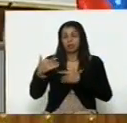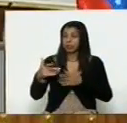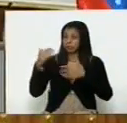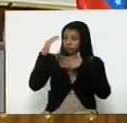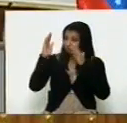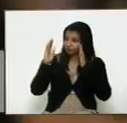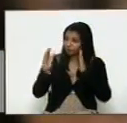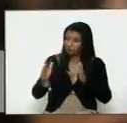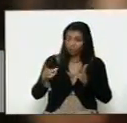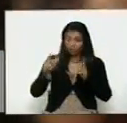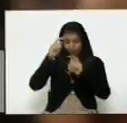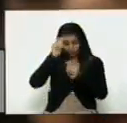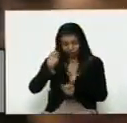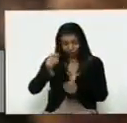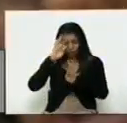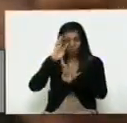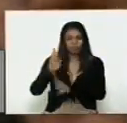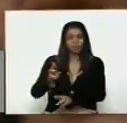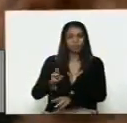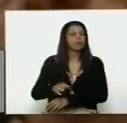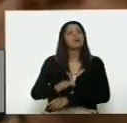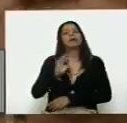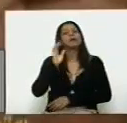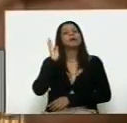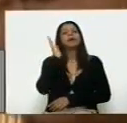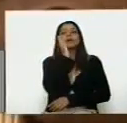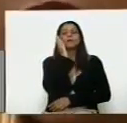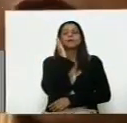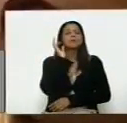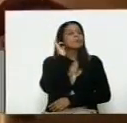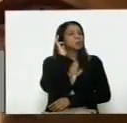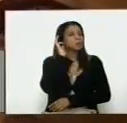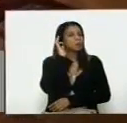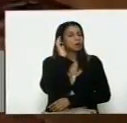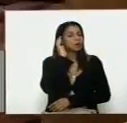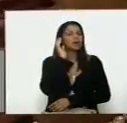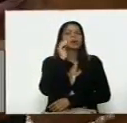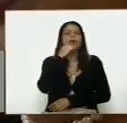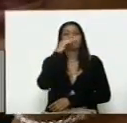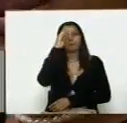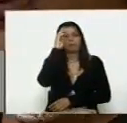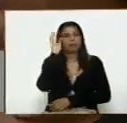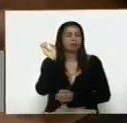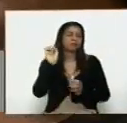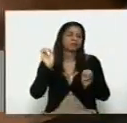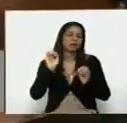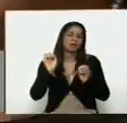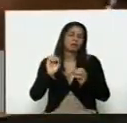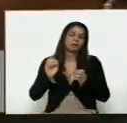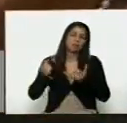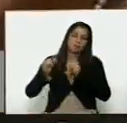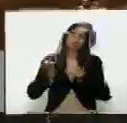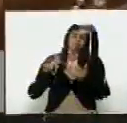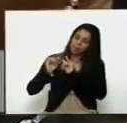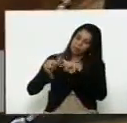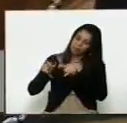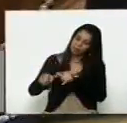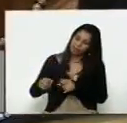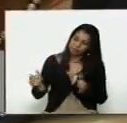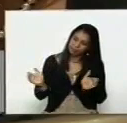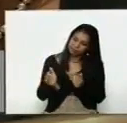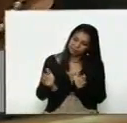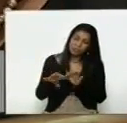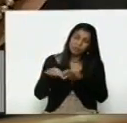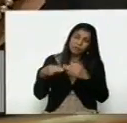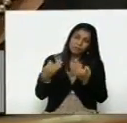Artículo 15. Las mujeres y los hombres, los recién nacidos, las recién nacidas y las